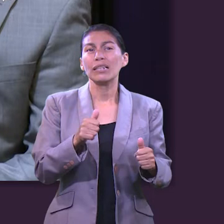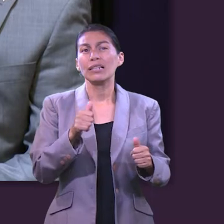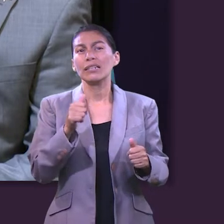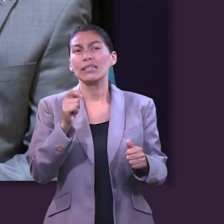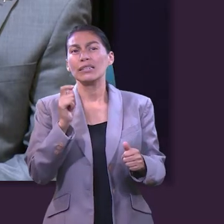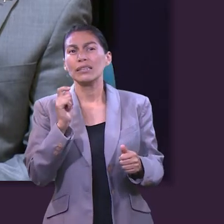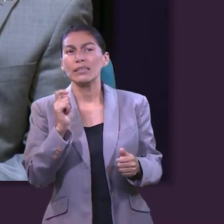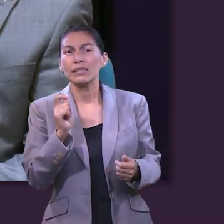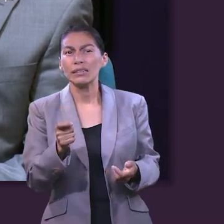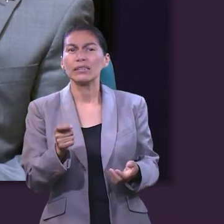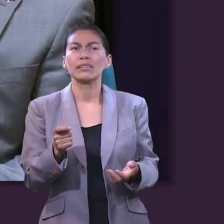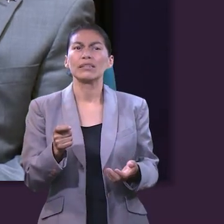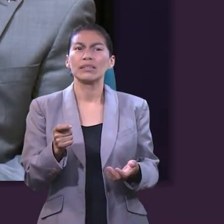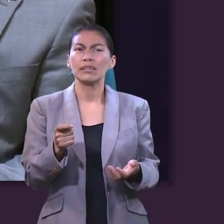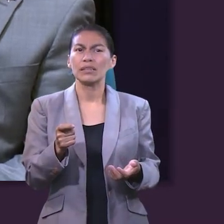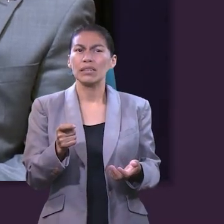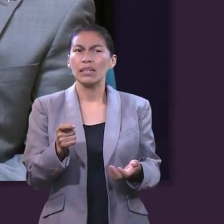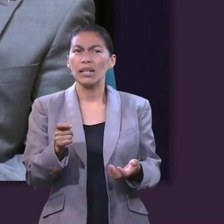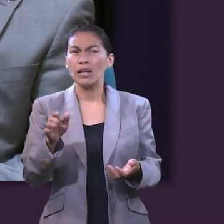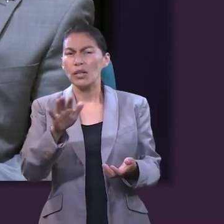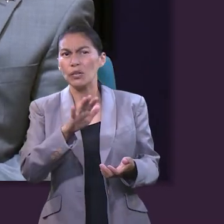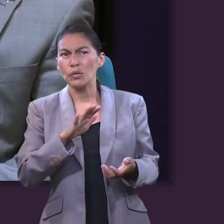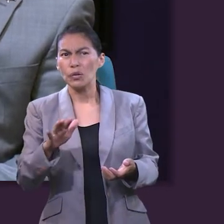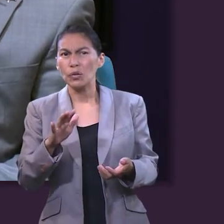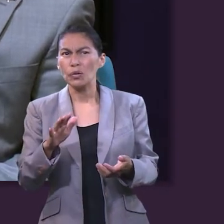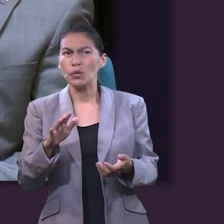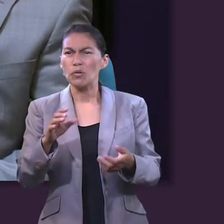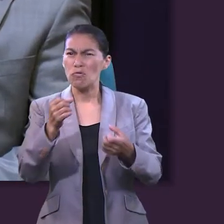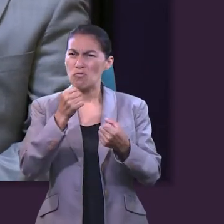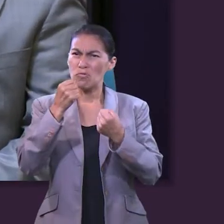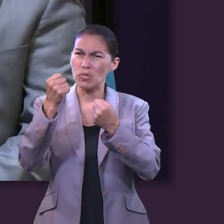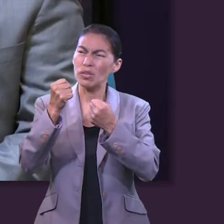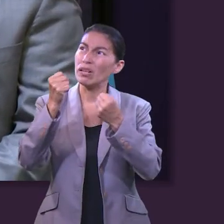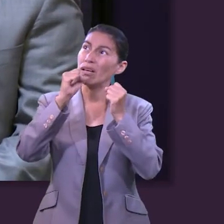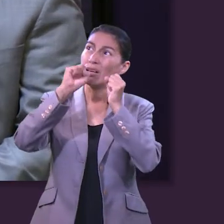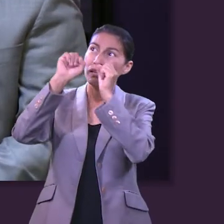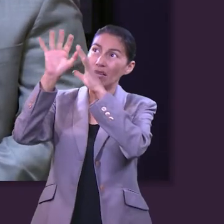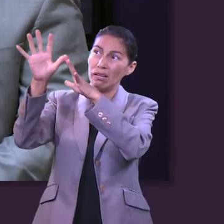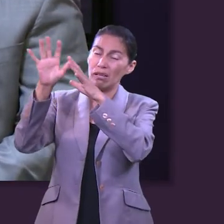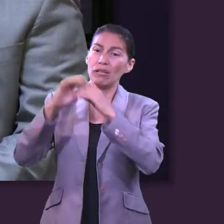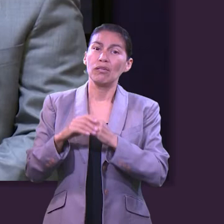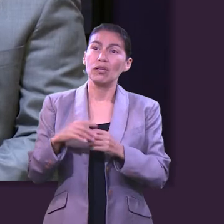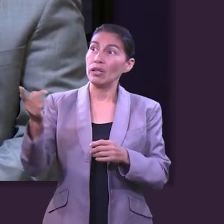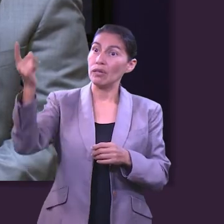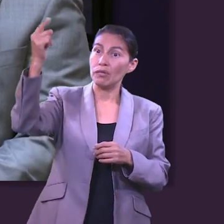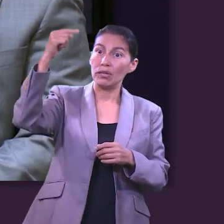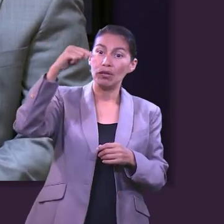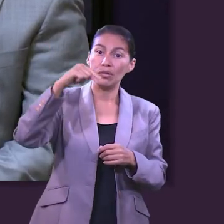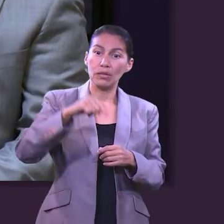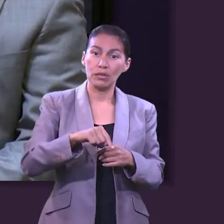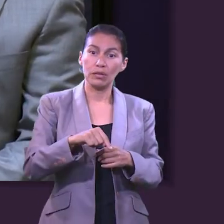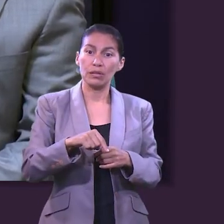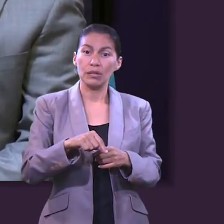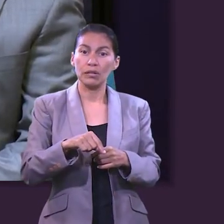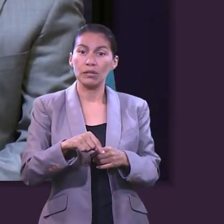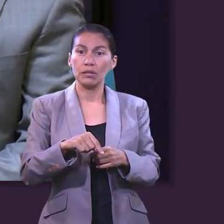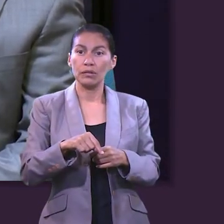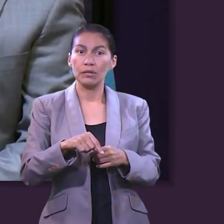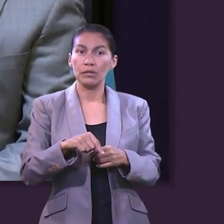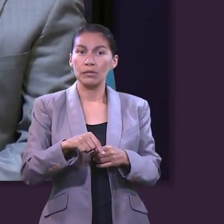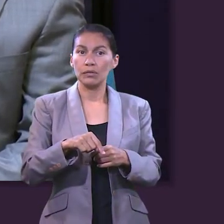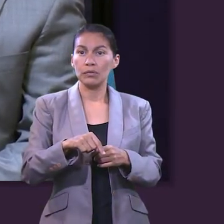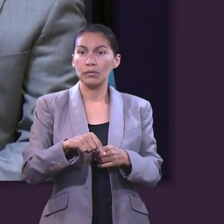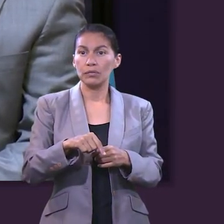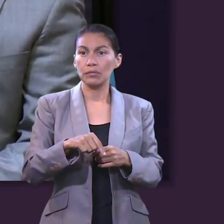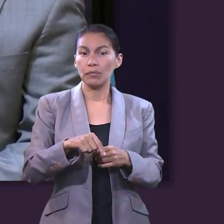Es decir, dejó toda su majestad, todo el cielo, para venir aquí a